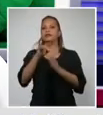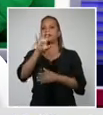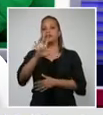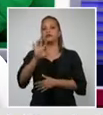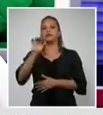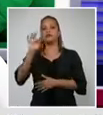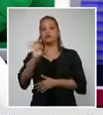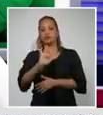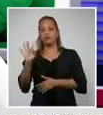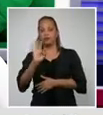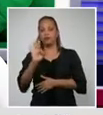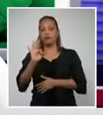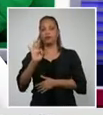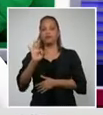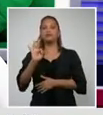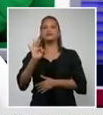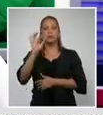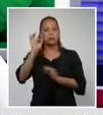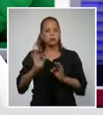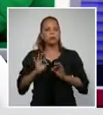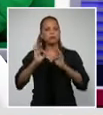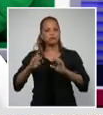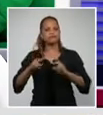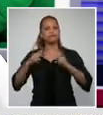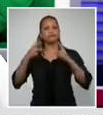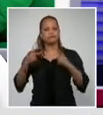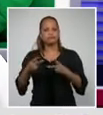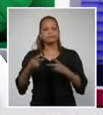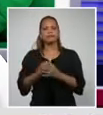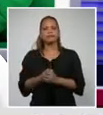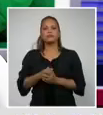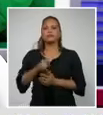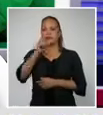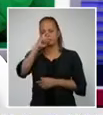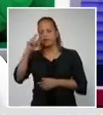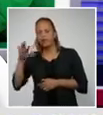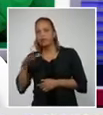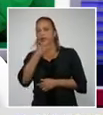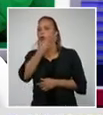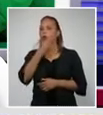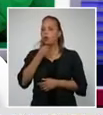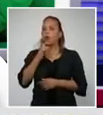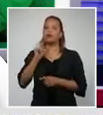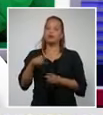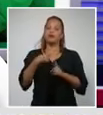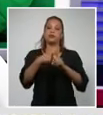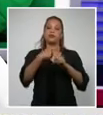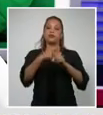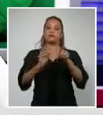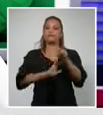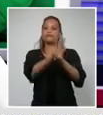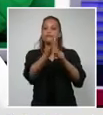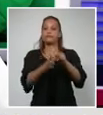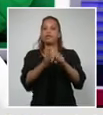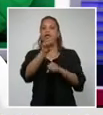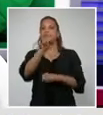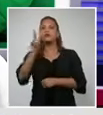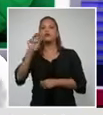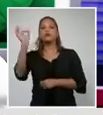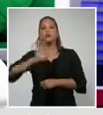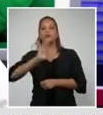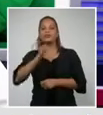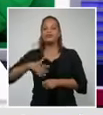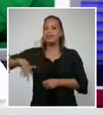9.588, como siempre digo, niños, jóvenes, adolescentes con COVID-19. Es el 12% de todos